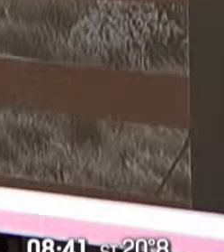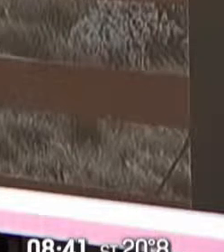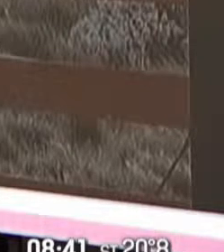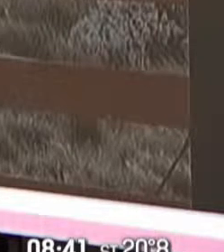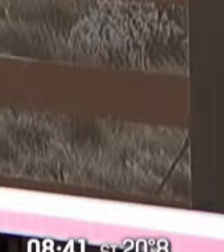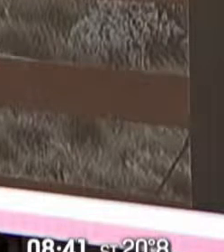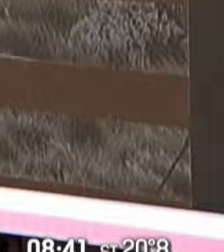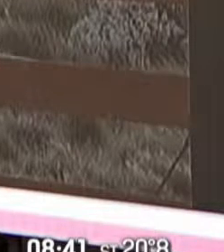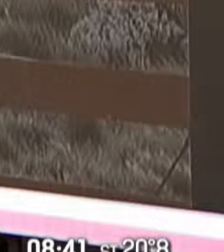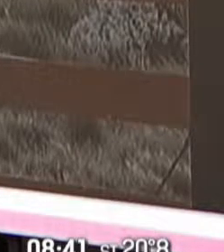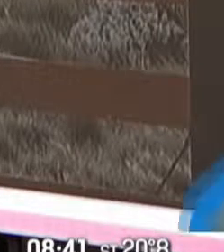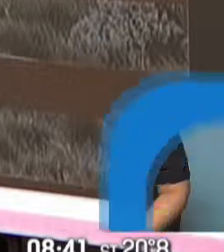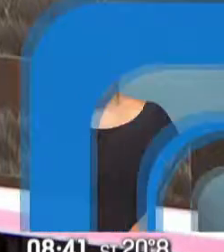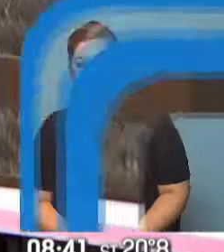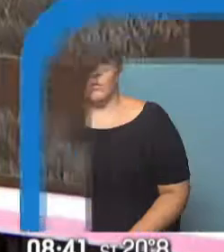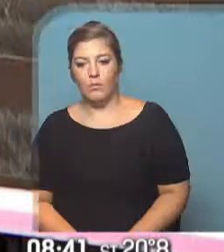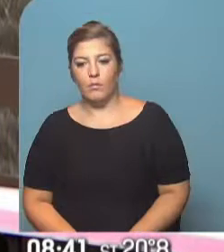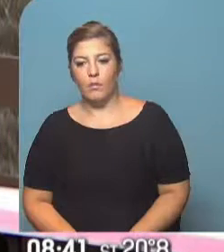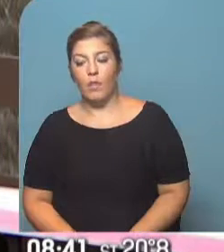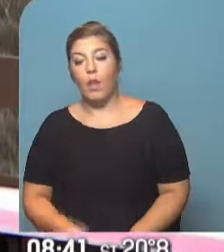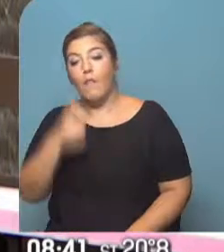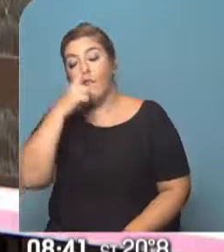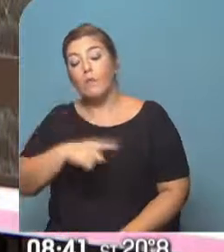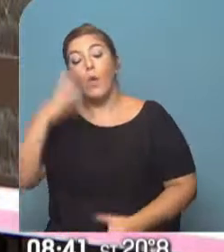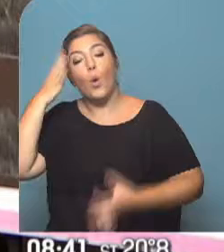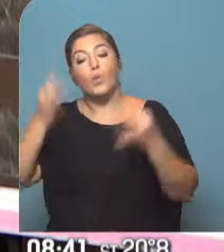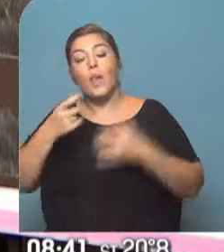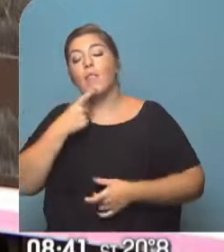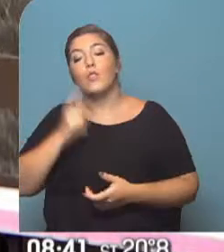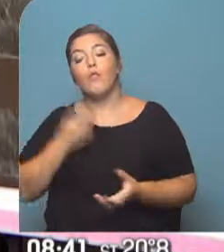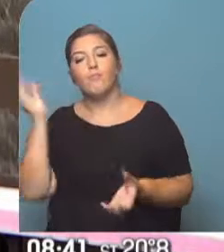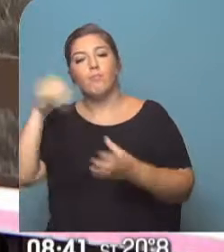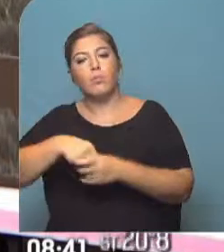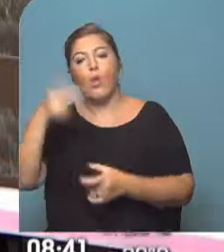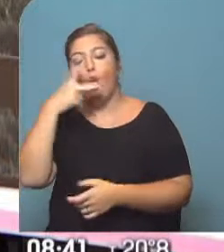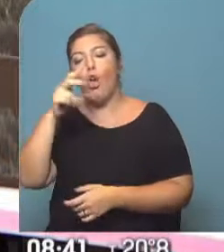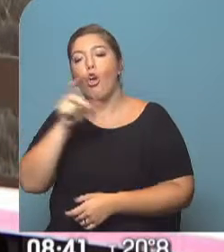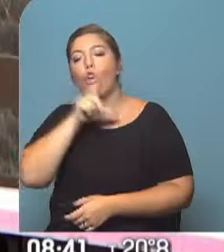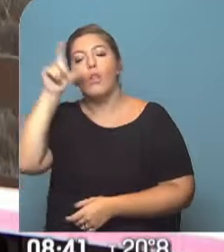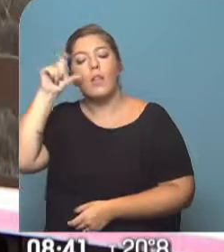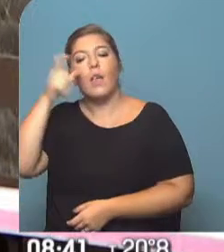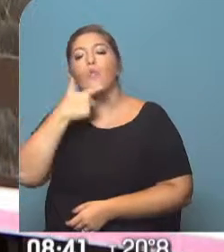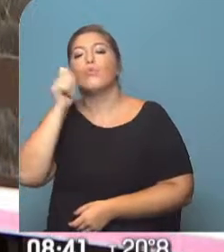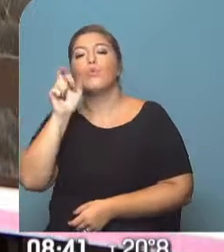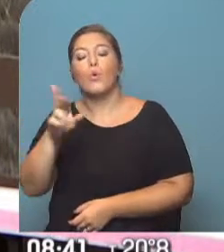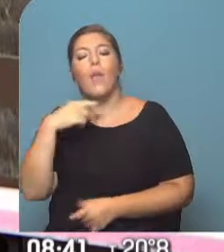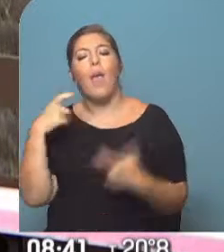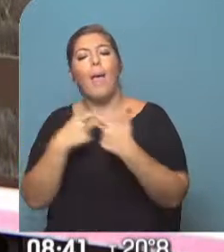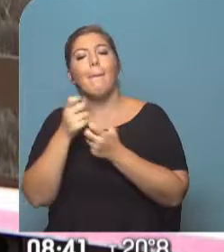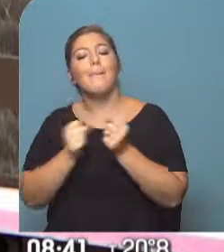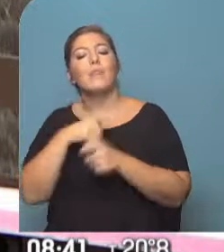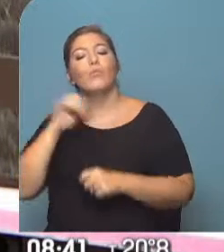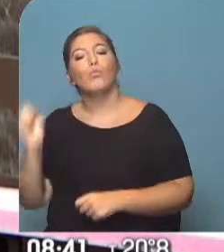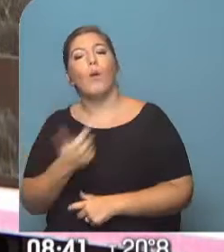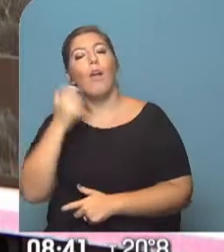Finalmente, la justicia decidió intervenir Otesur, la empresa dueña de los hoteles que pertenecen a la